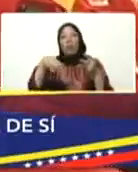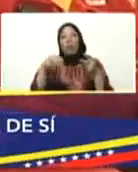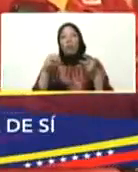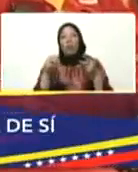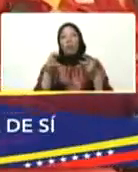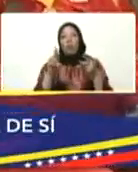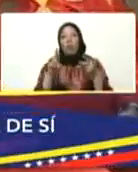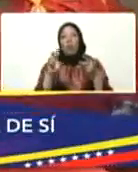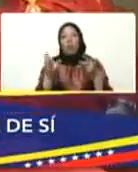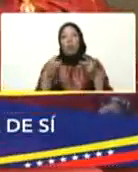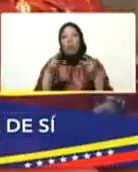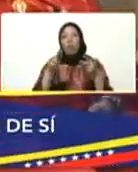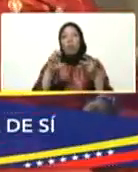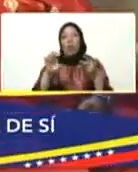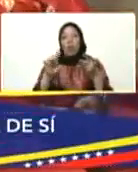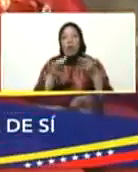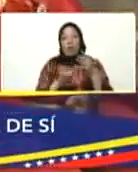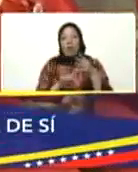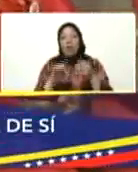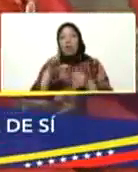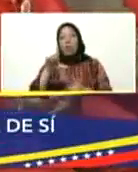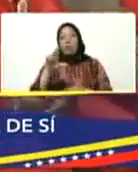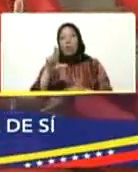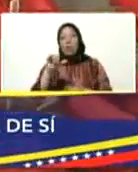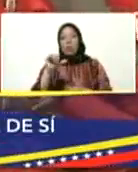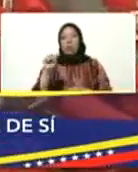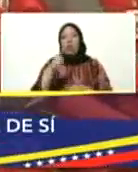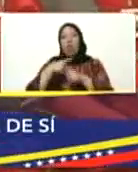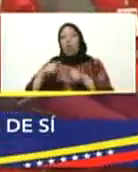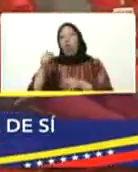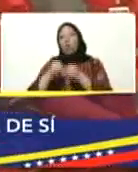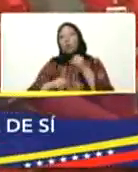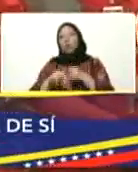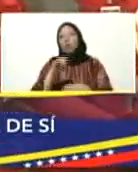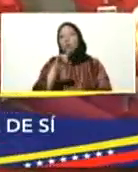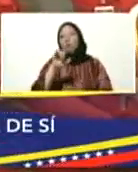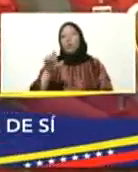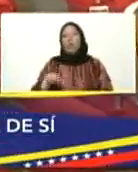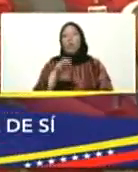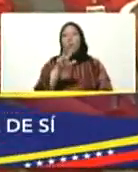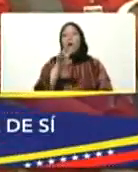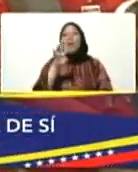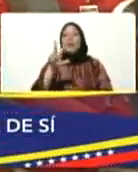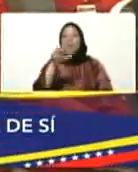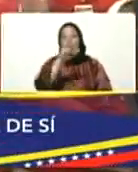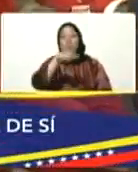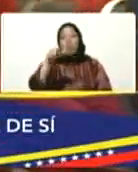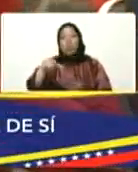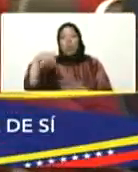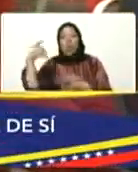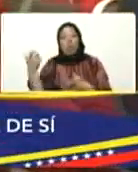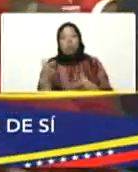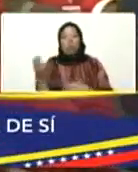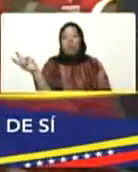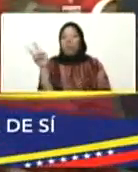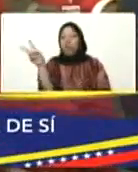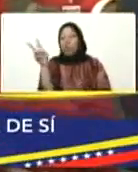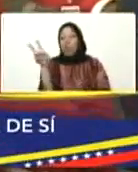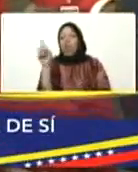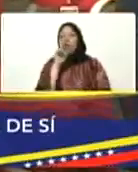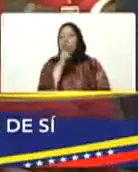Félix Cristóbal, Luis Augusto, Neomar y Luis Eduardo. 43 patriotas de Venezuela que